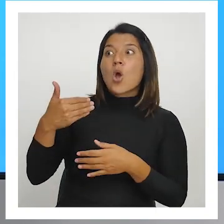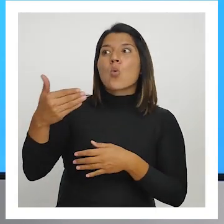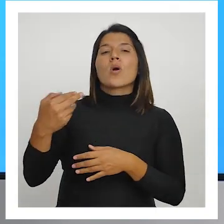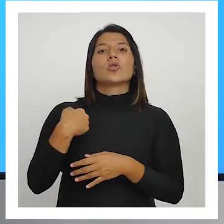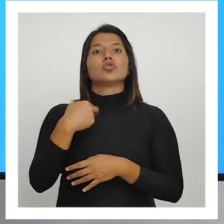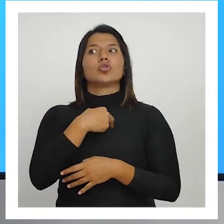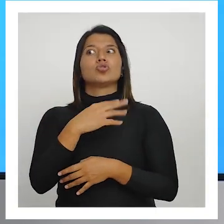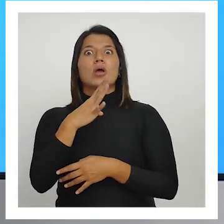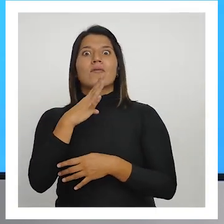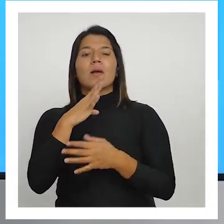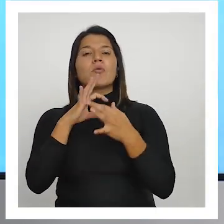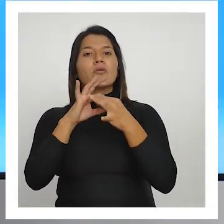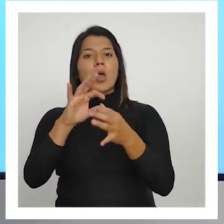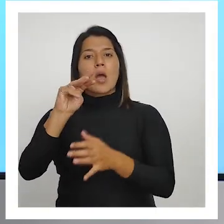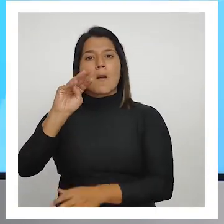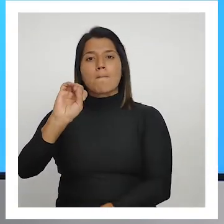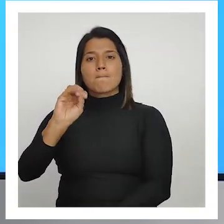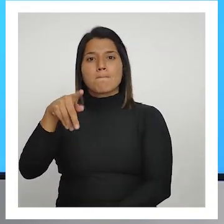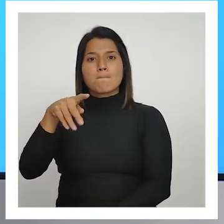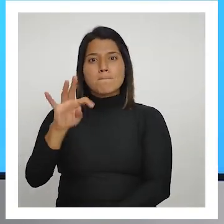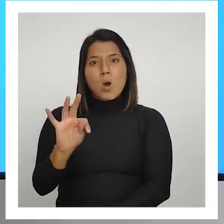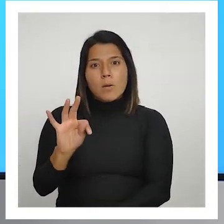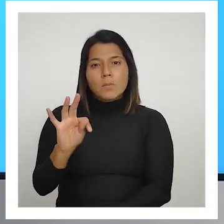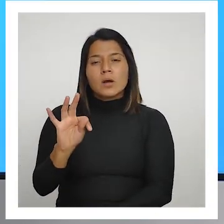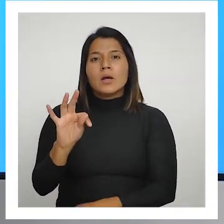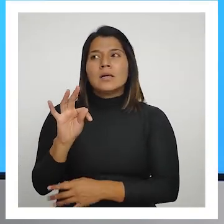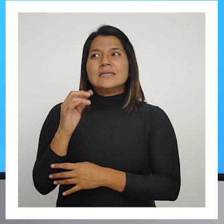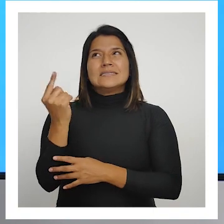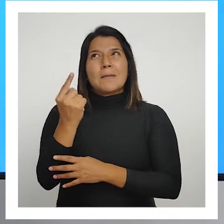MOP se concentra en